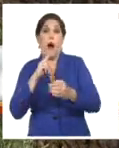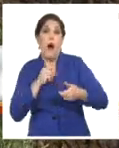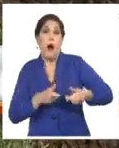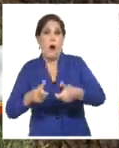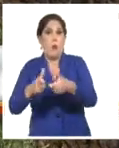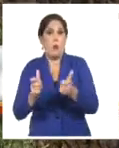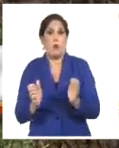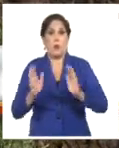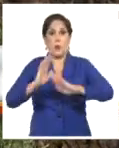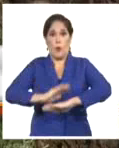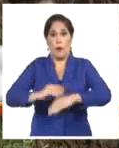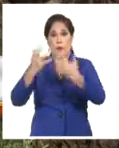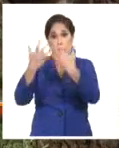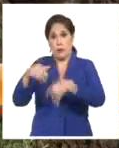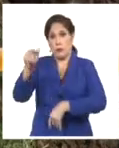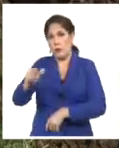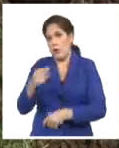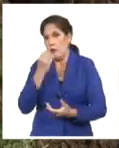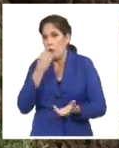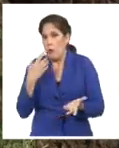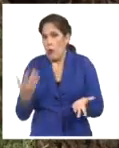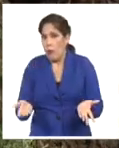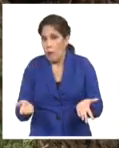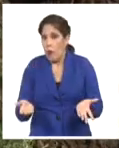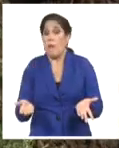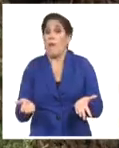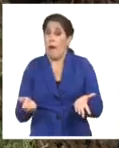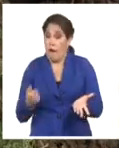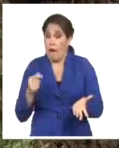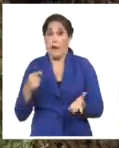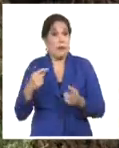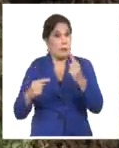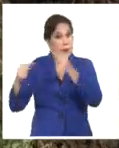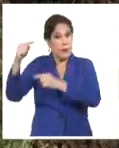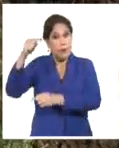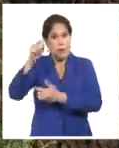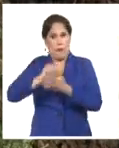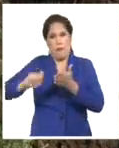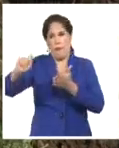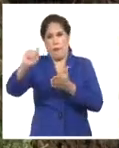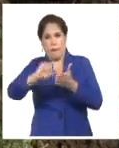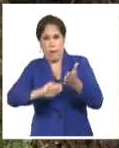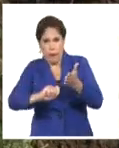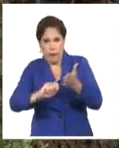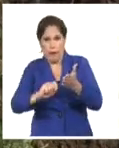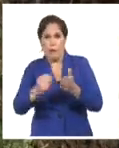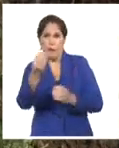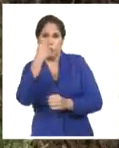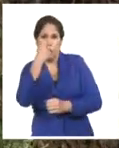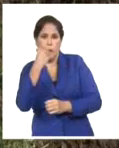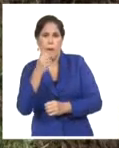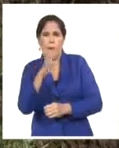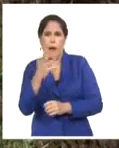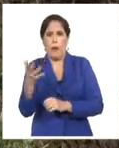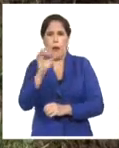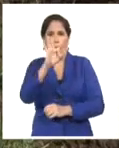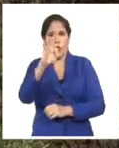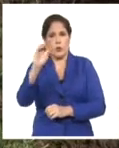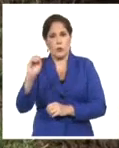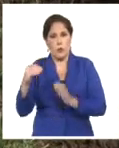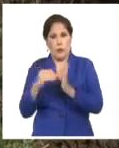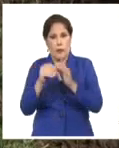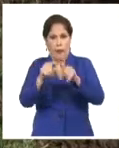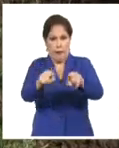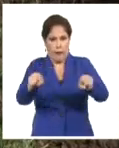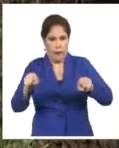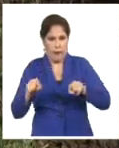agua a los productores en esta zona, que se abastecen alrededor de 8.000 hectáreas, que